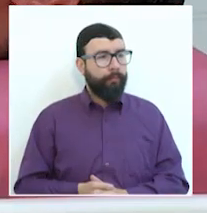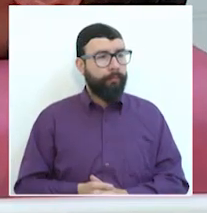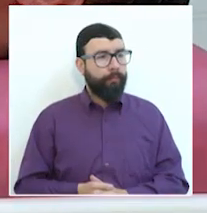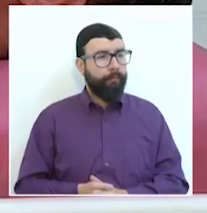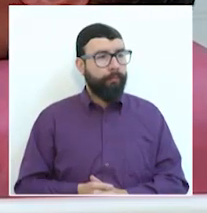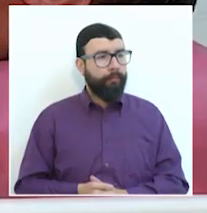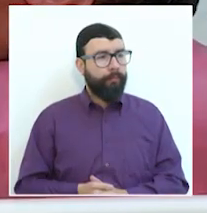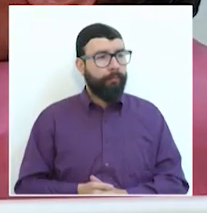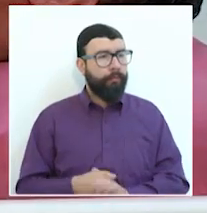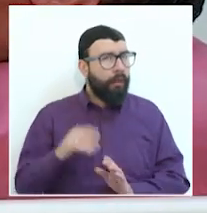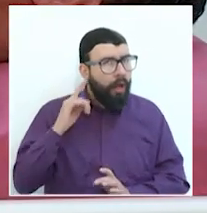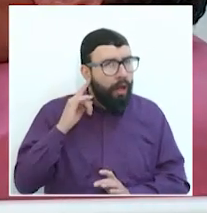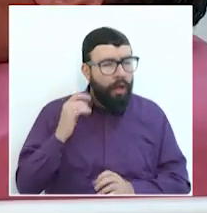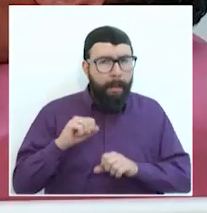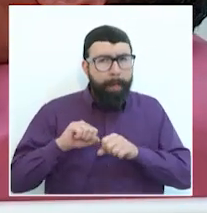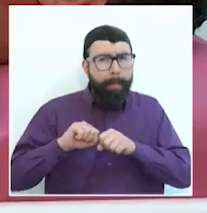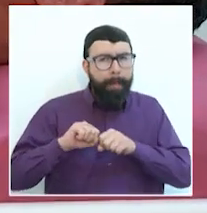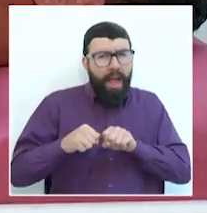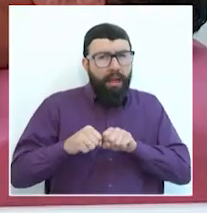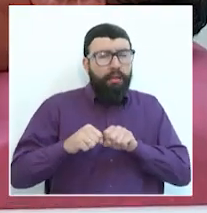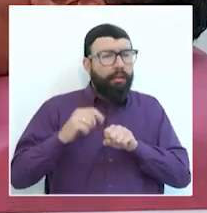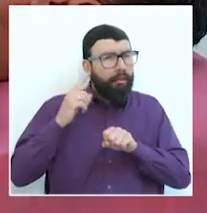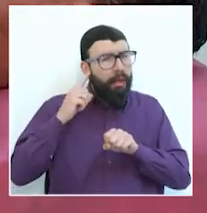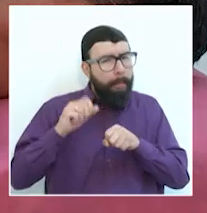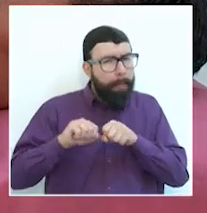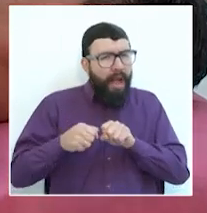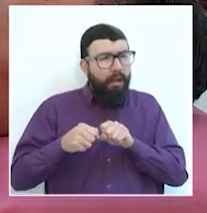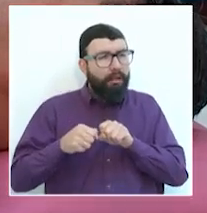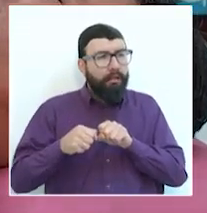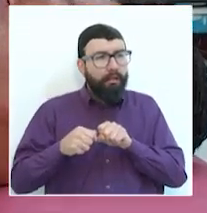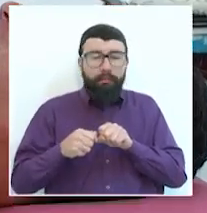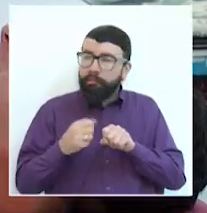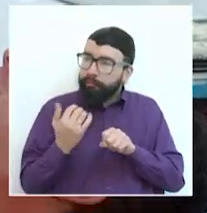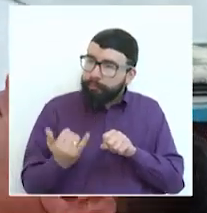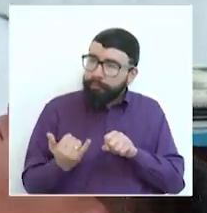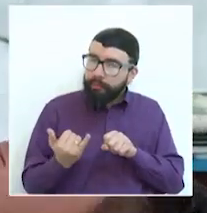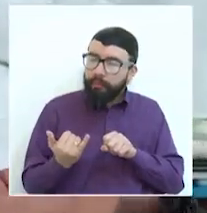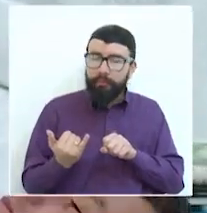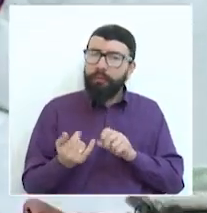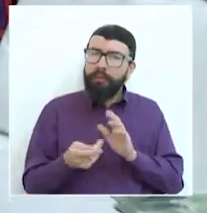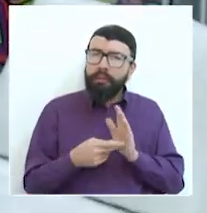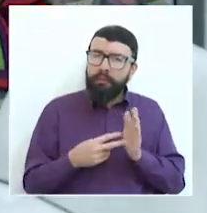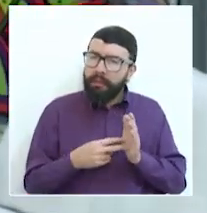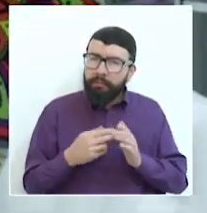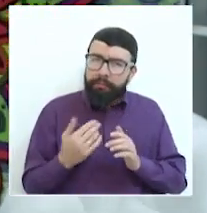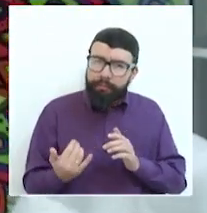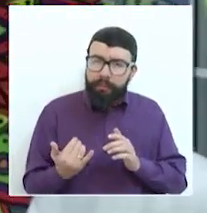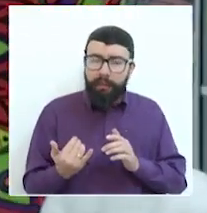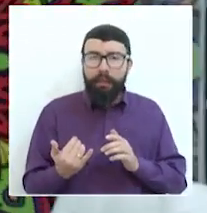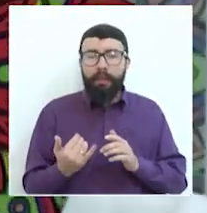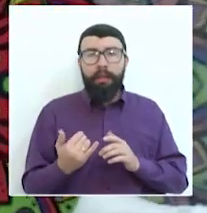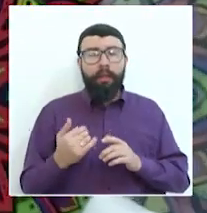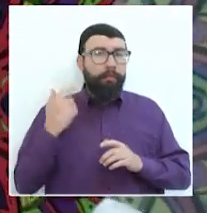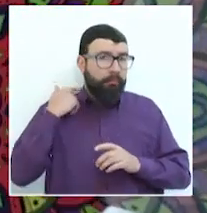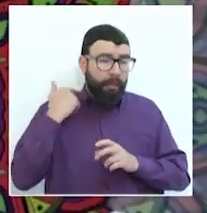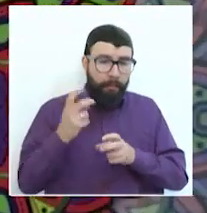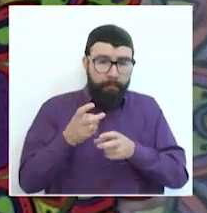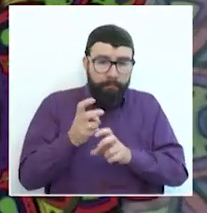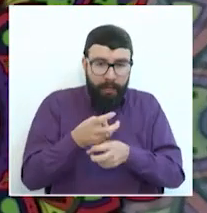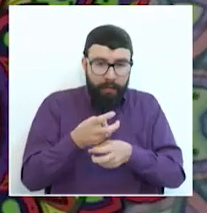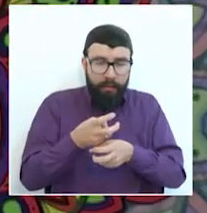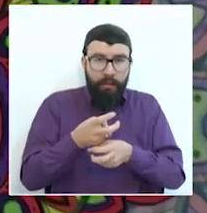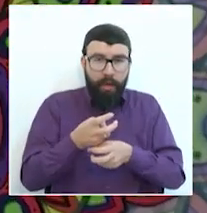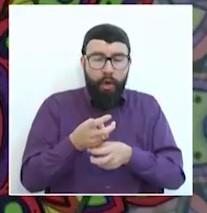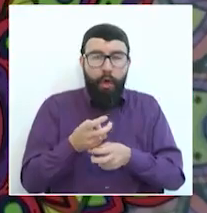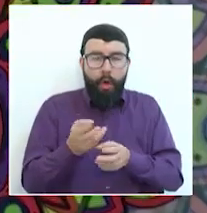Cuando escuchamos ese trush, ¿dolió? No. Cuando escuchamos ese trush, realmente lo que estamos viendo es que nuestras vértebras